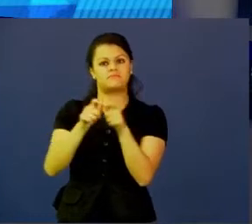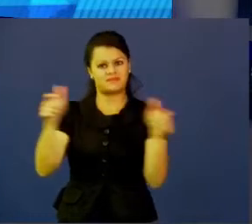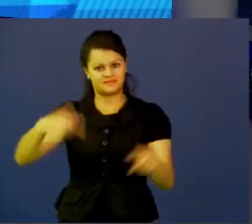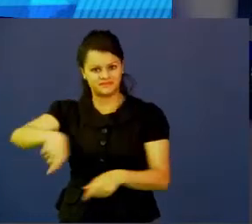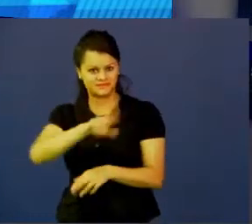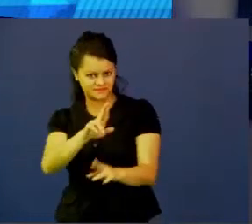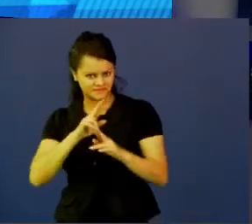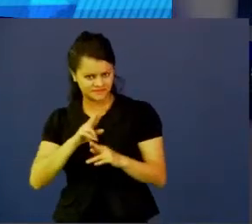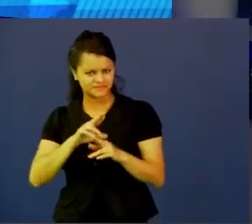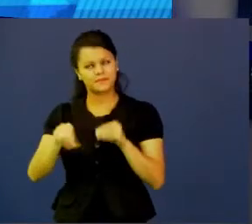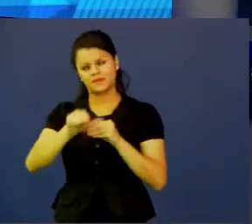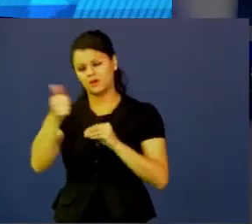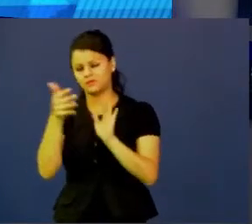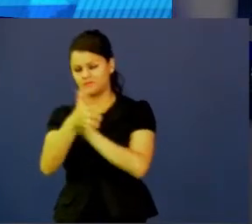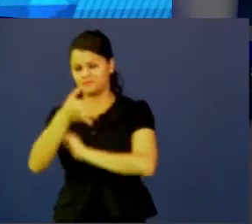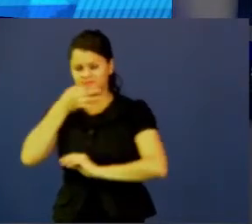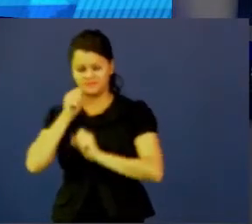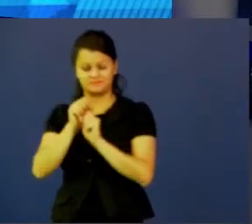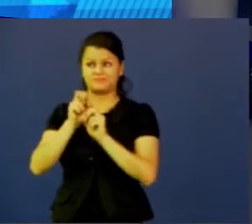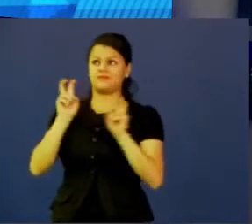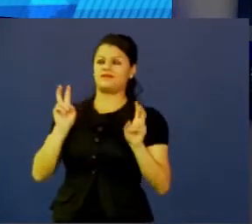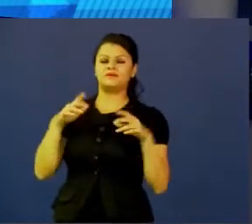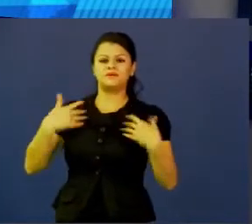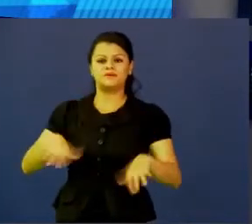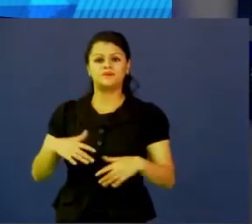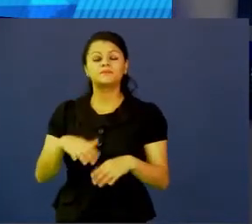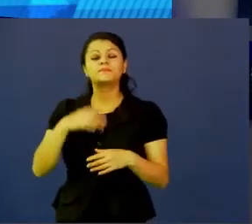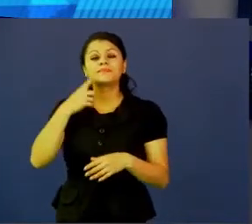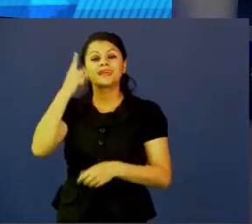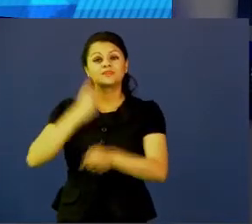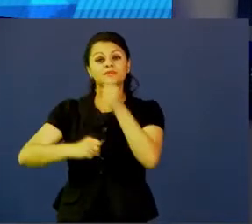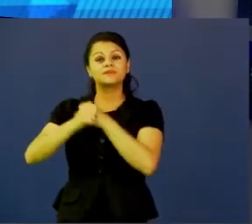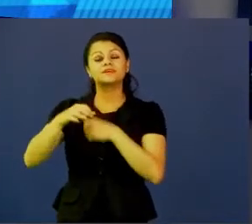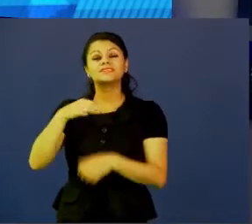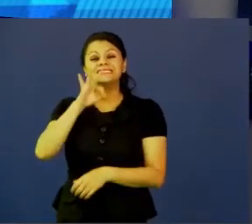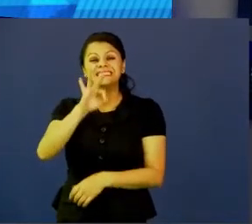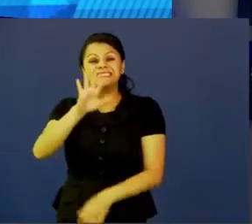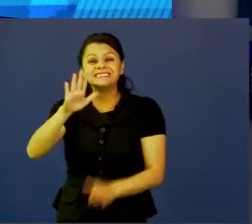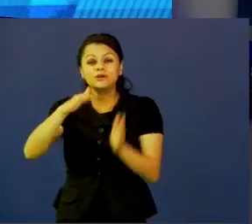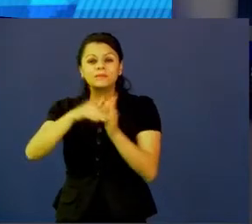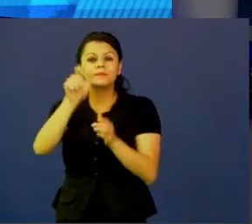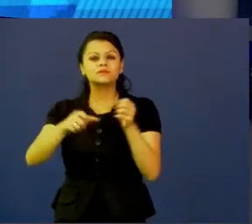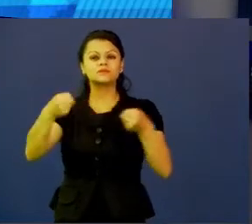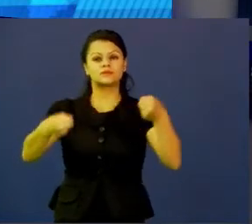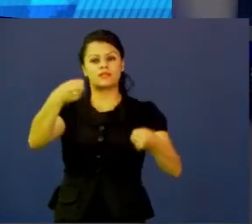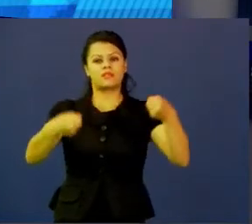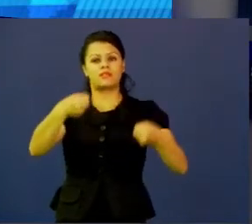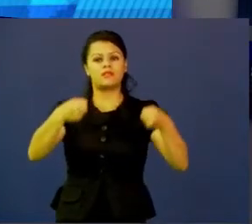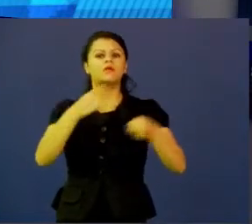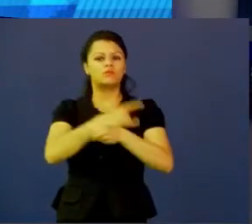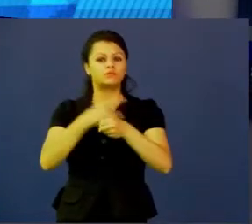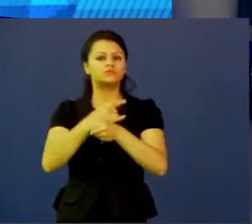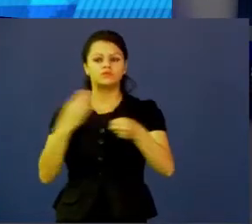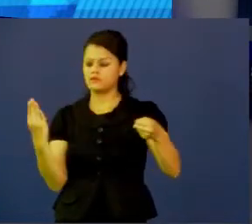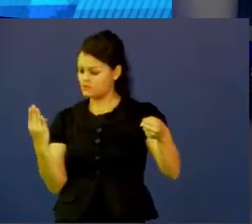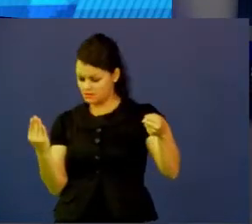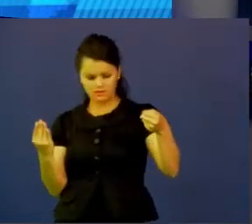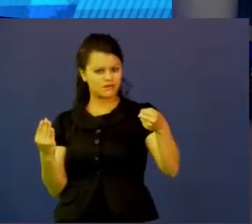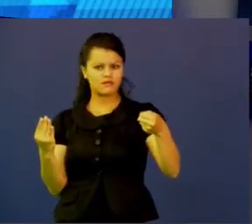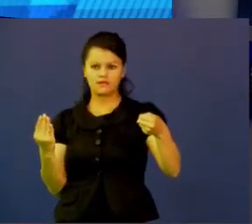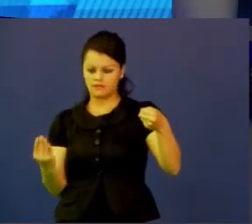el año pasado fueron sorprendidos más de 35.000 conductores que usaban sus dispositivos móviles mientras